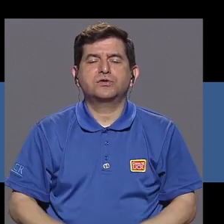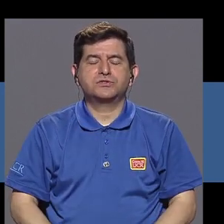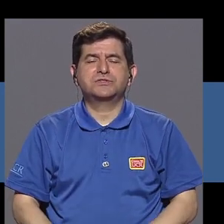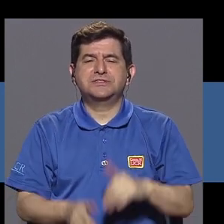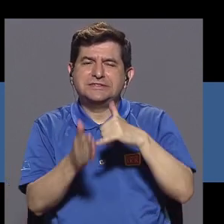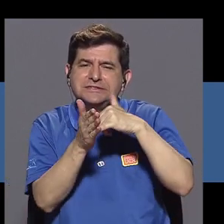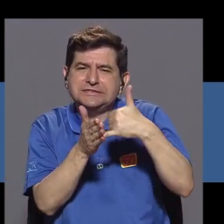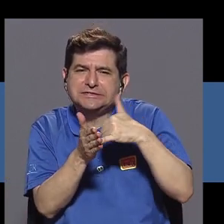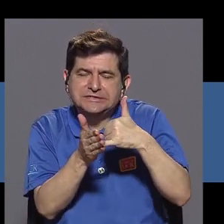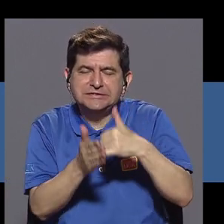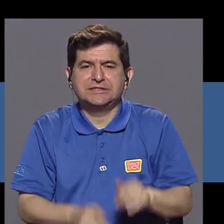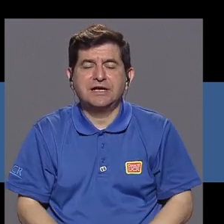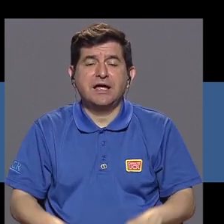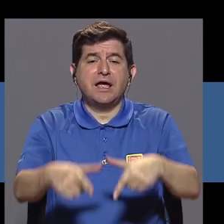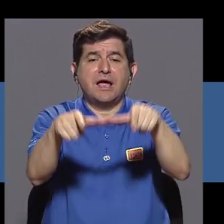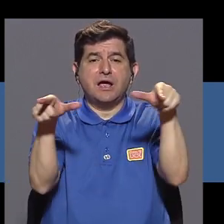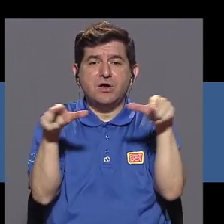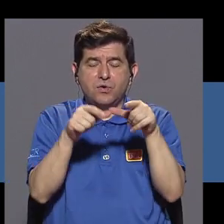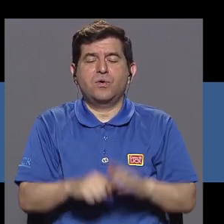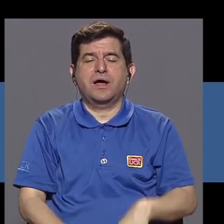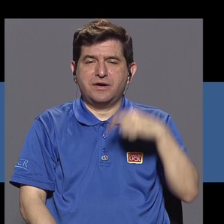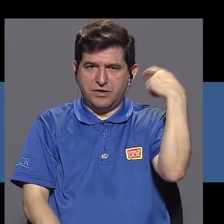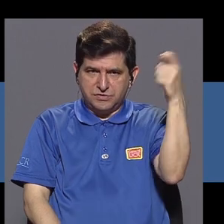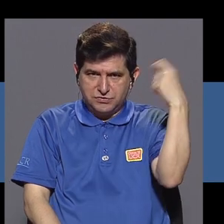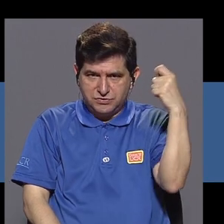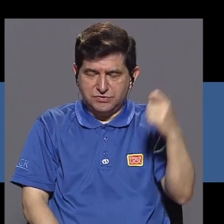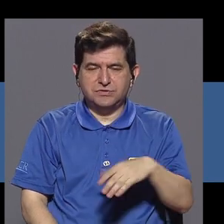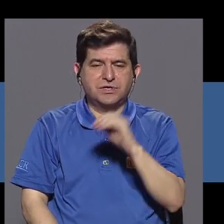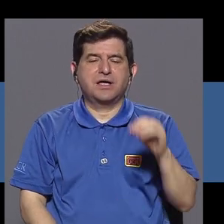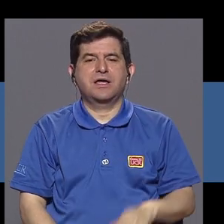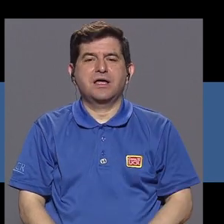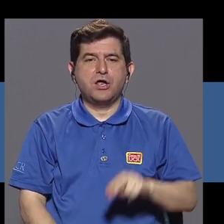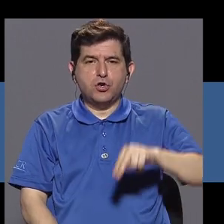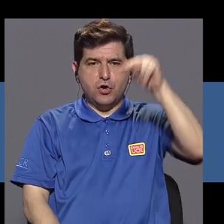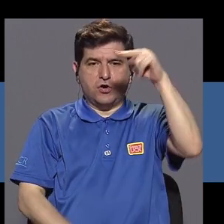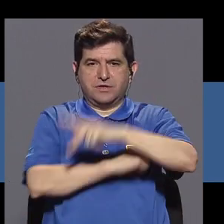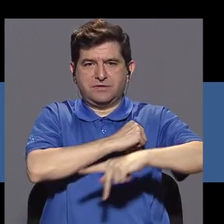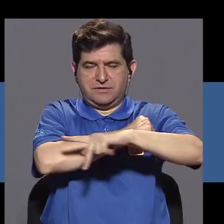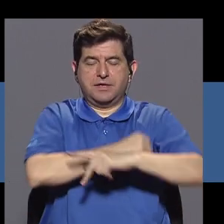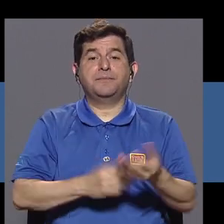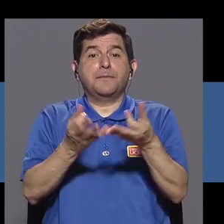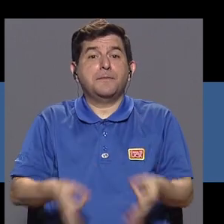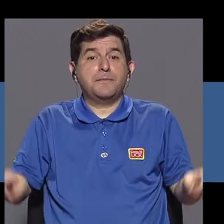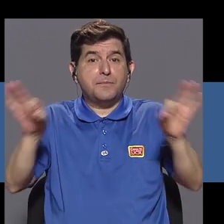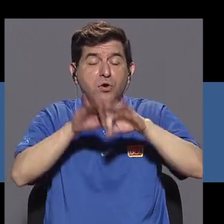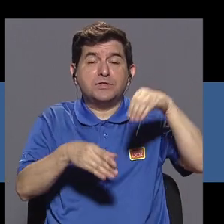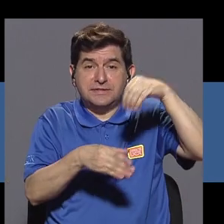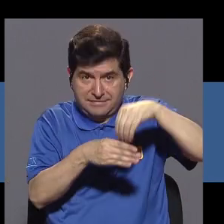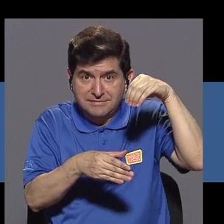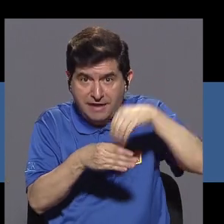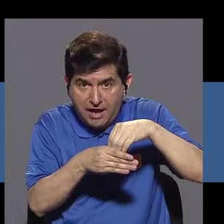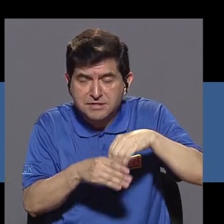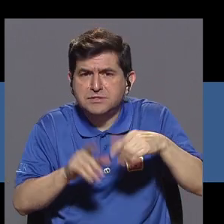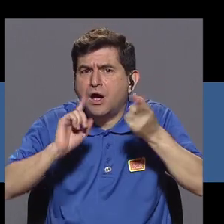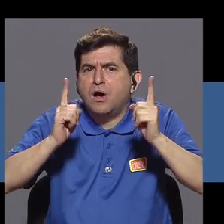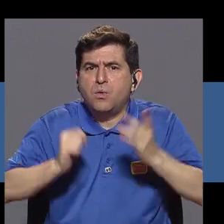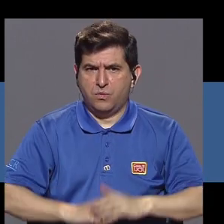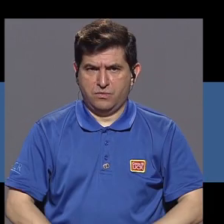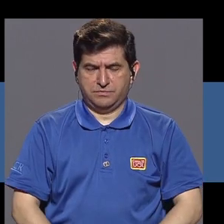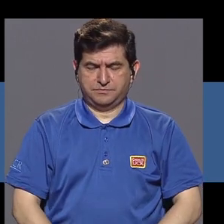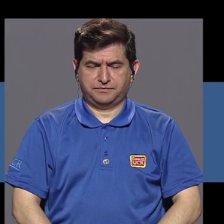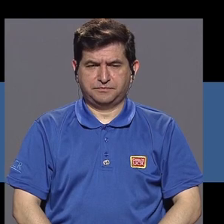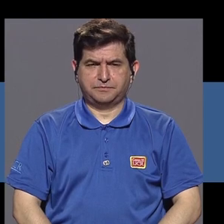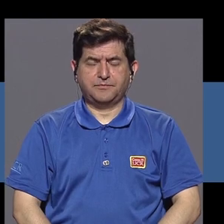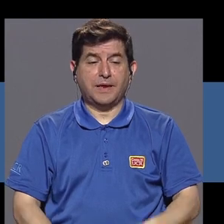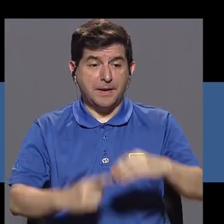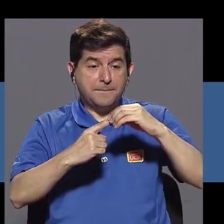poblaciones vulnerabilizadas, en regiones como La Chorotega y Huetar Norte. La importancia de los fondos principalmente se basa